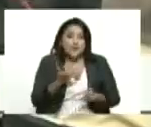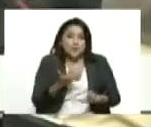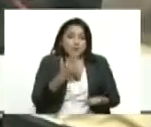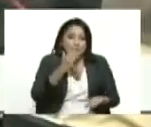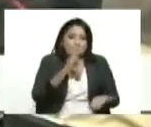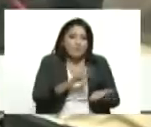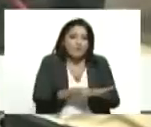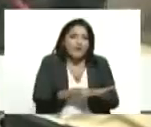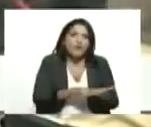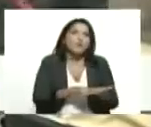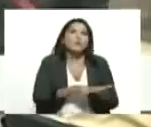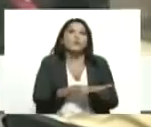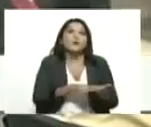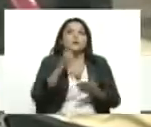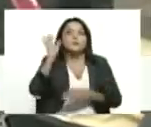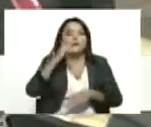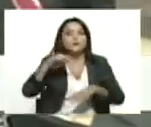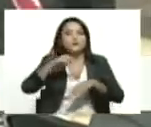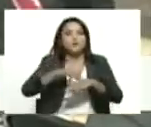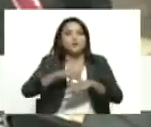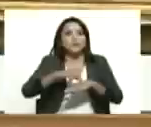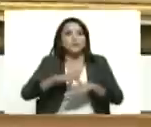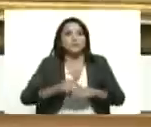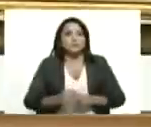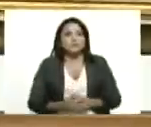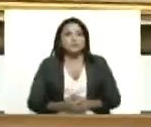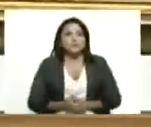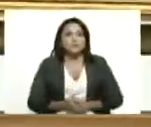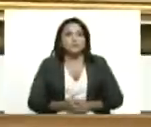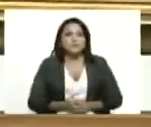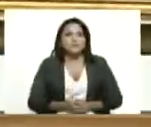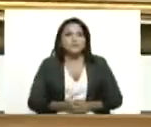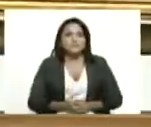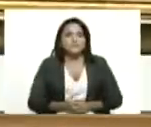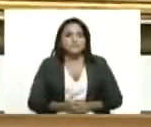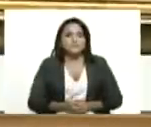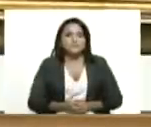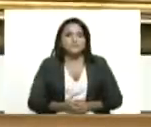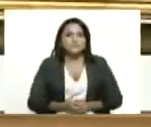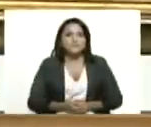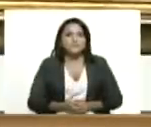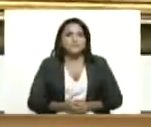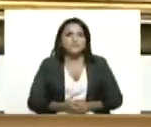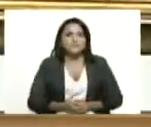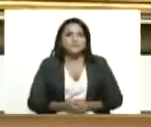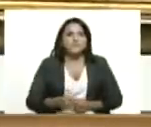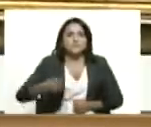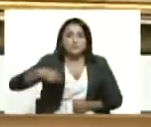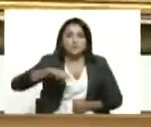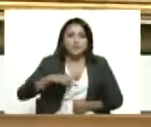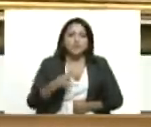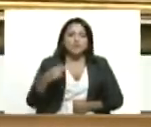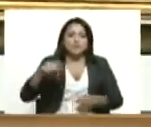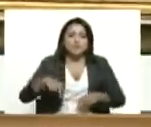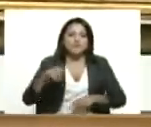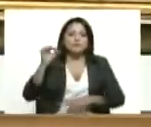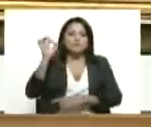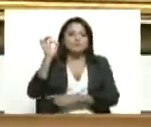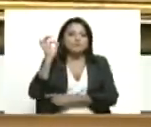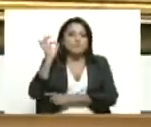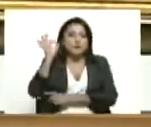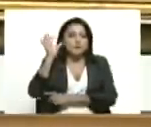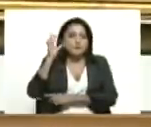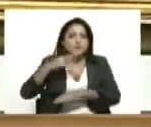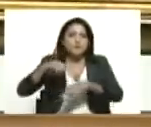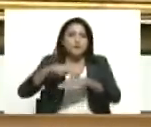y presentada a la Asamblea Nacional. Que de manera especial hemos convocado para discusión de un